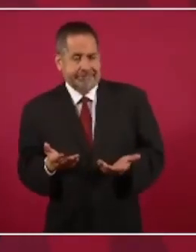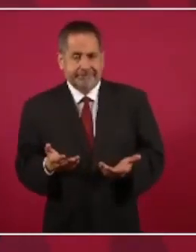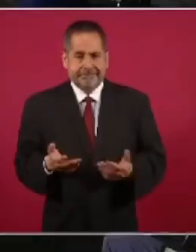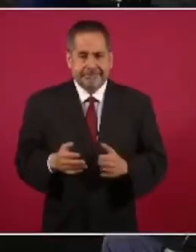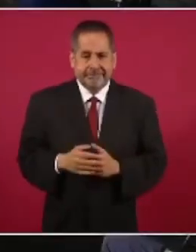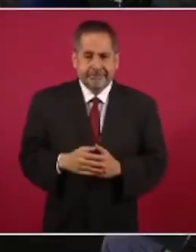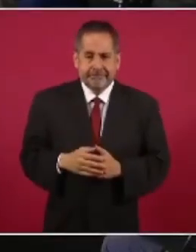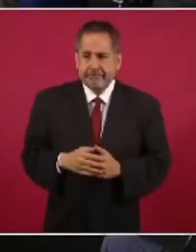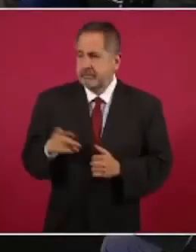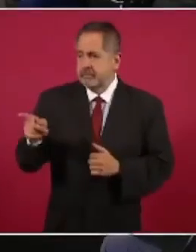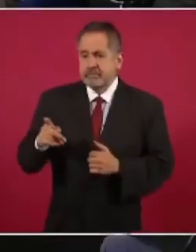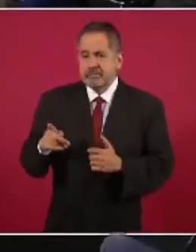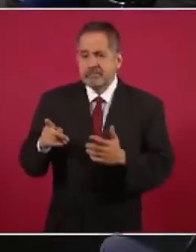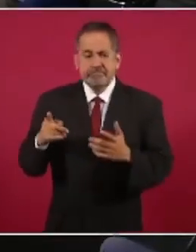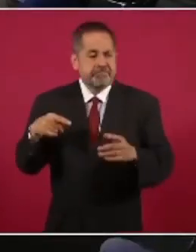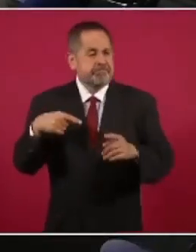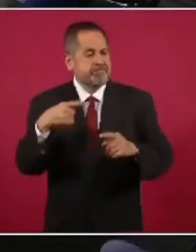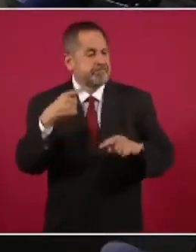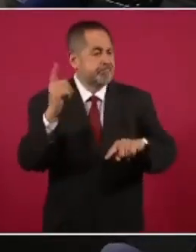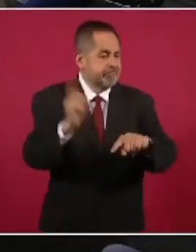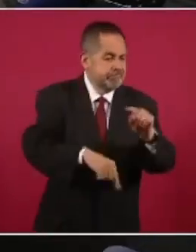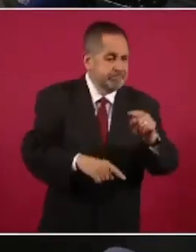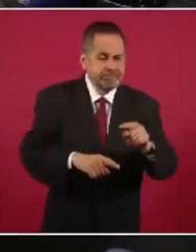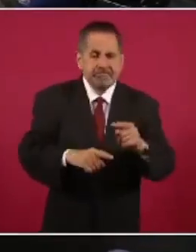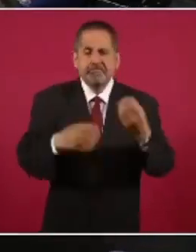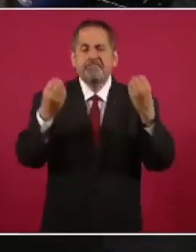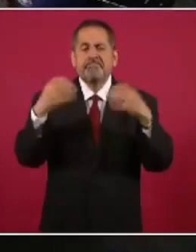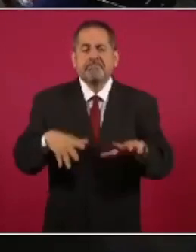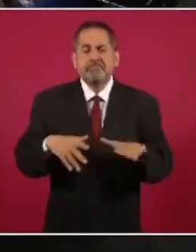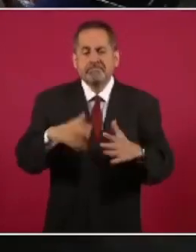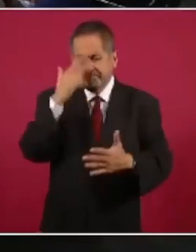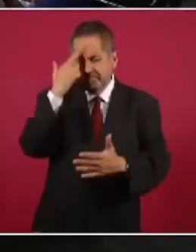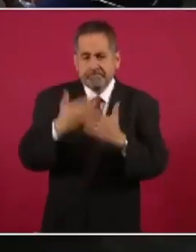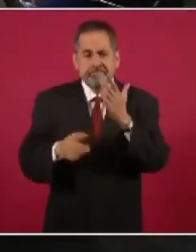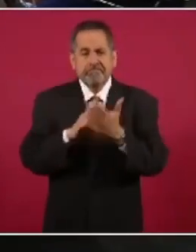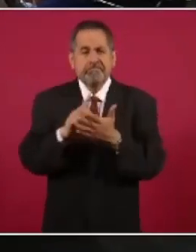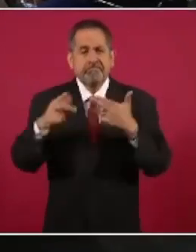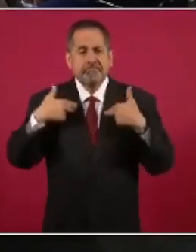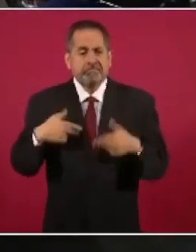con la violación de los derechos humanos, de acuerdo.